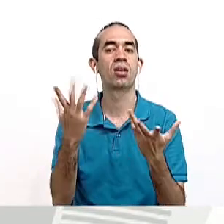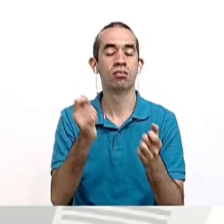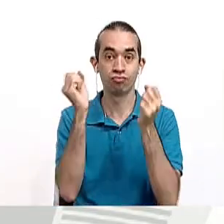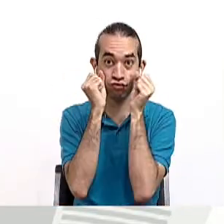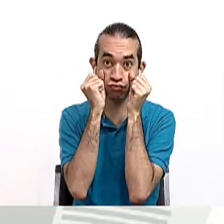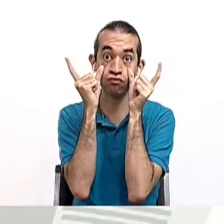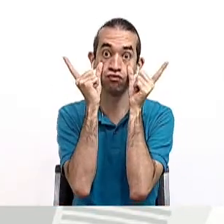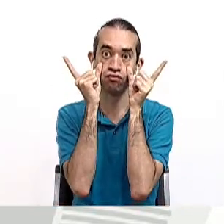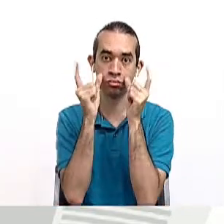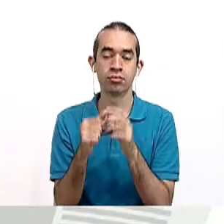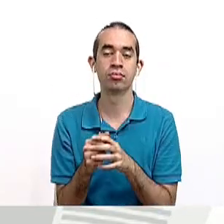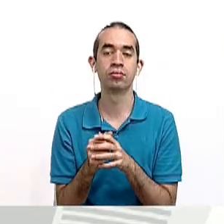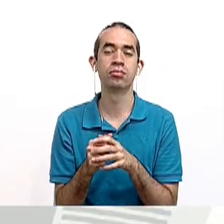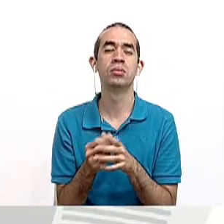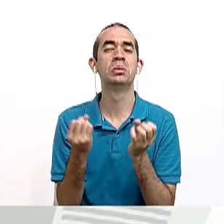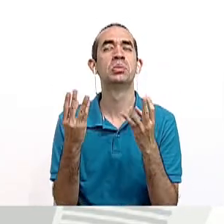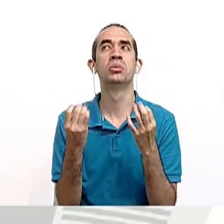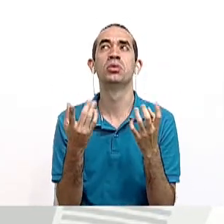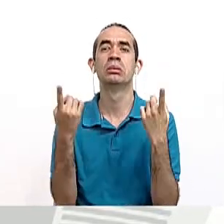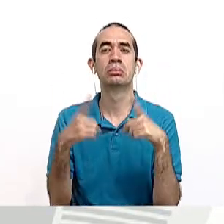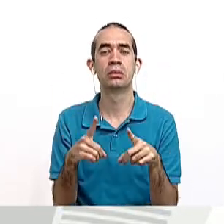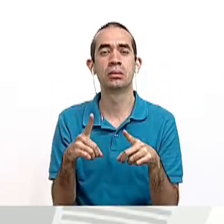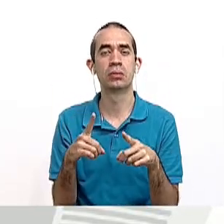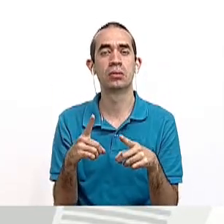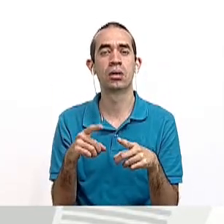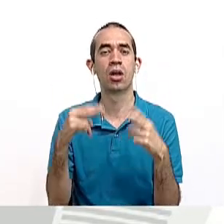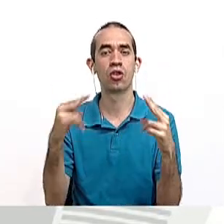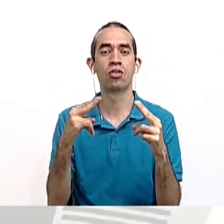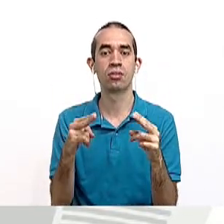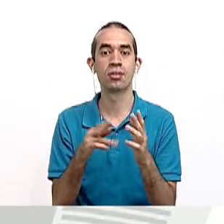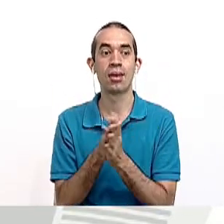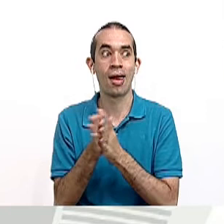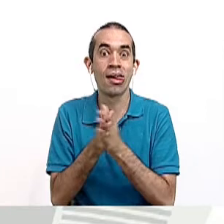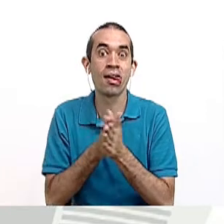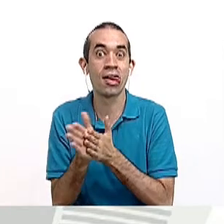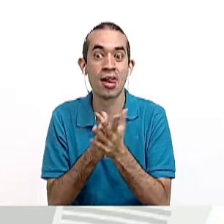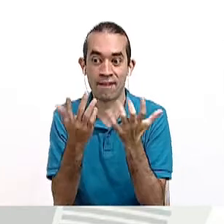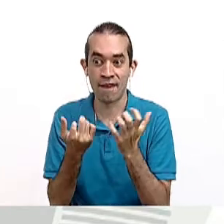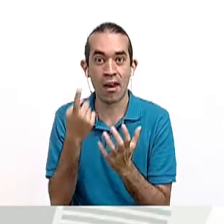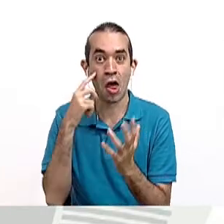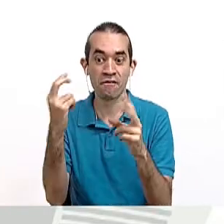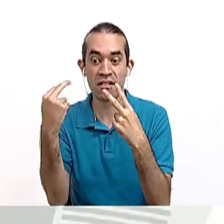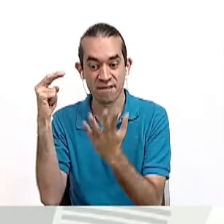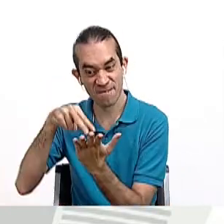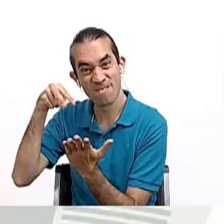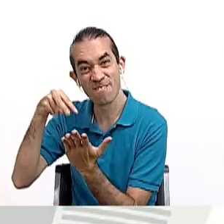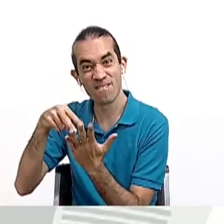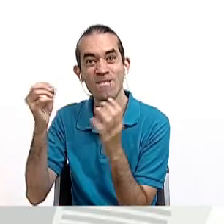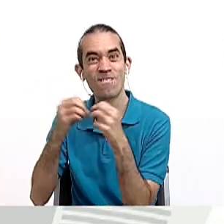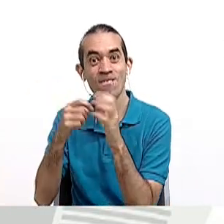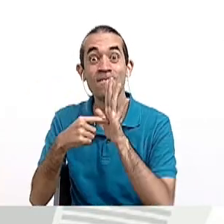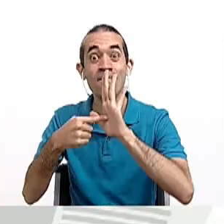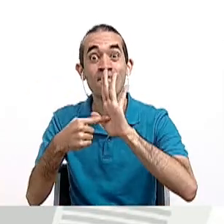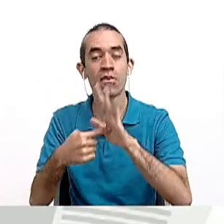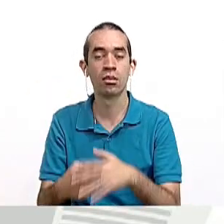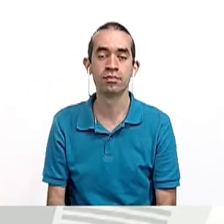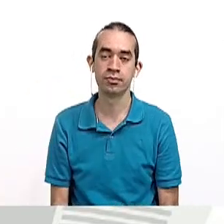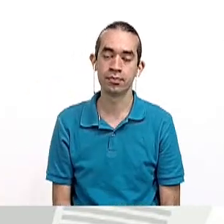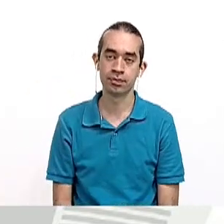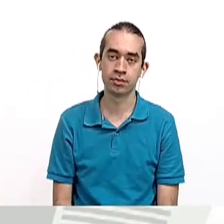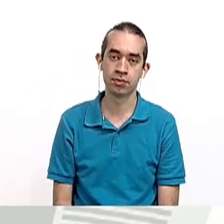sorprender. Ocurre mucho en noticias sensacionalistas. En este caso nos vamos a enfocar en un